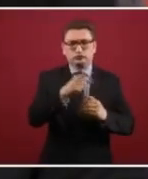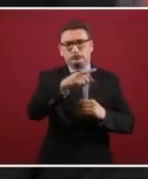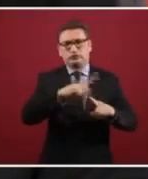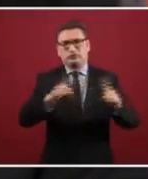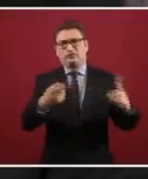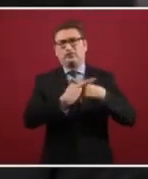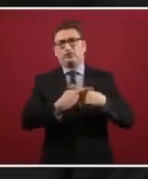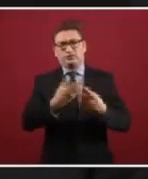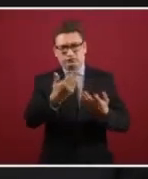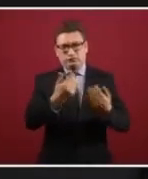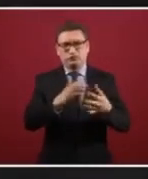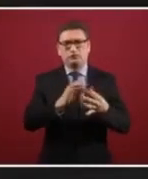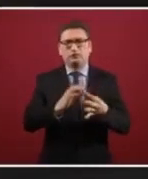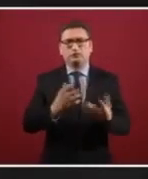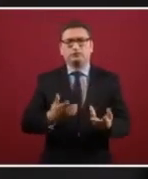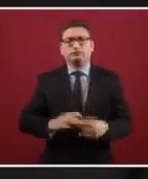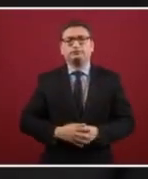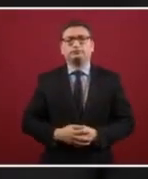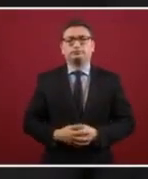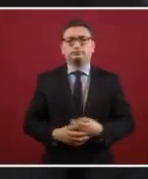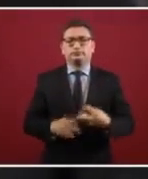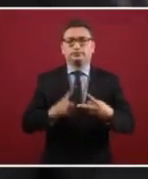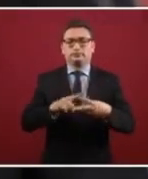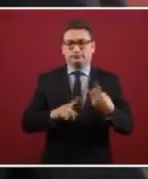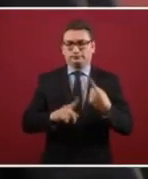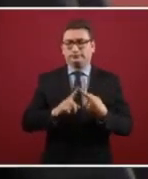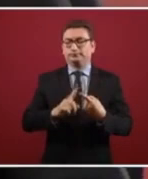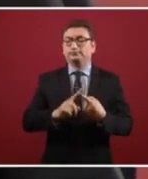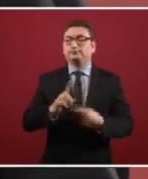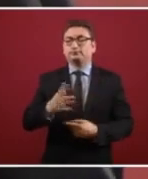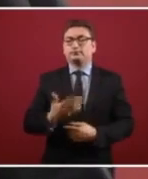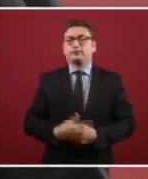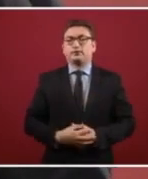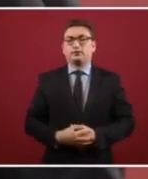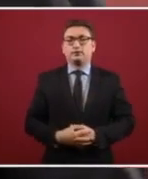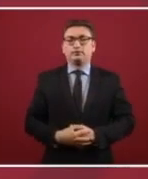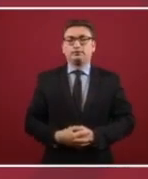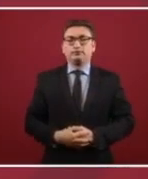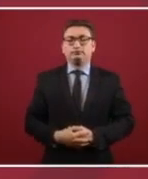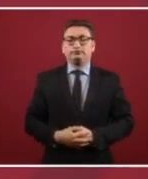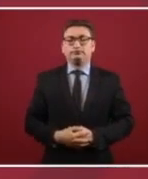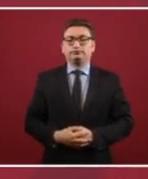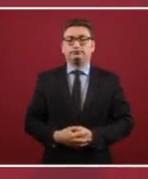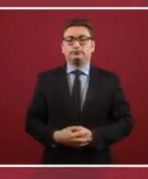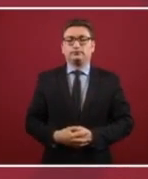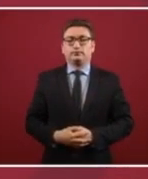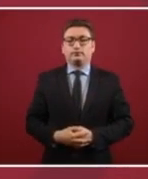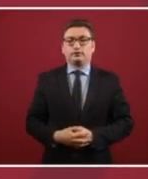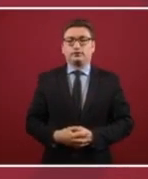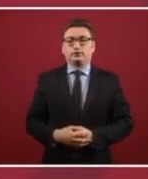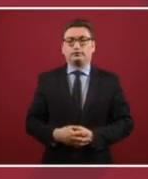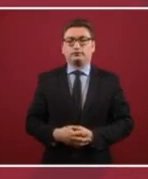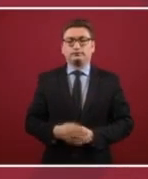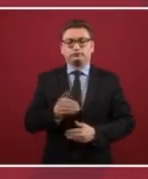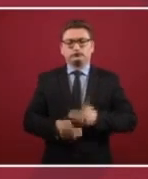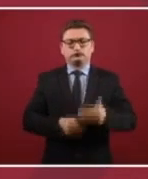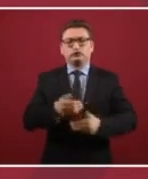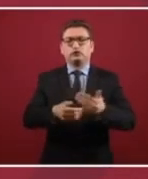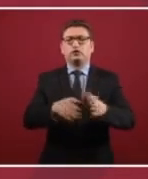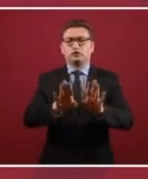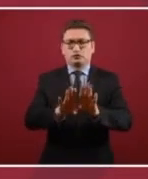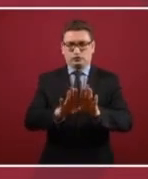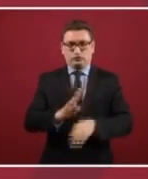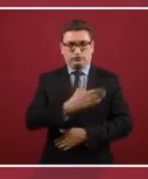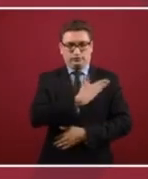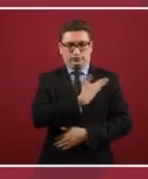íntegra honesta y de confianza el procedimiento establecido es que el presidente